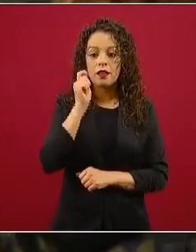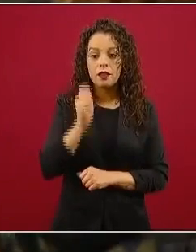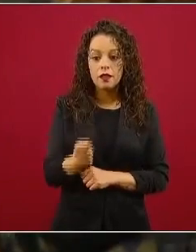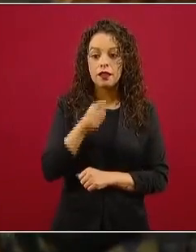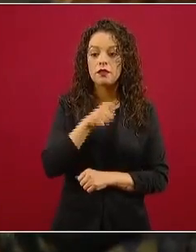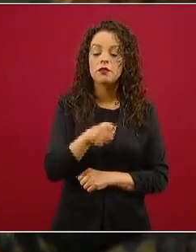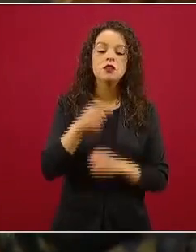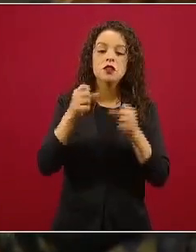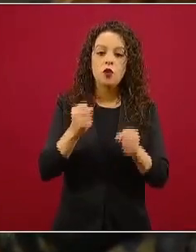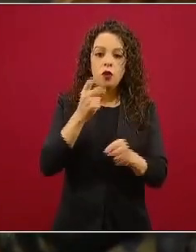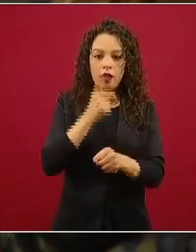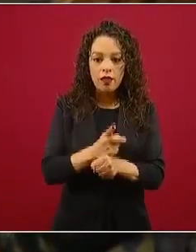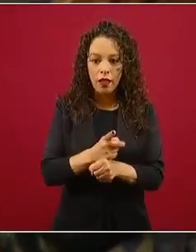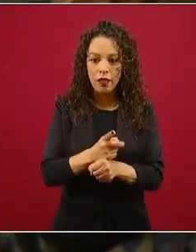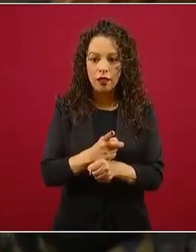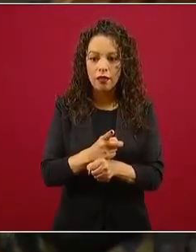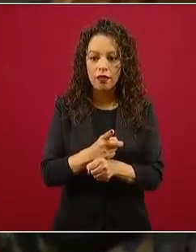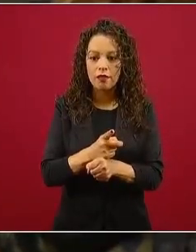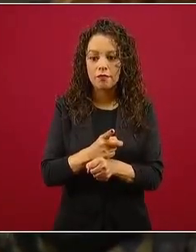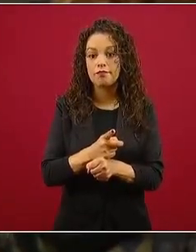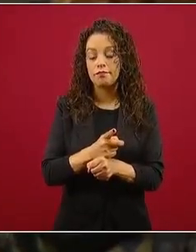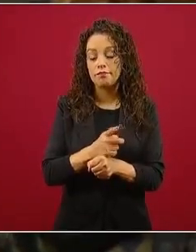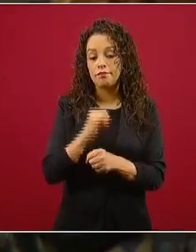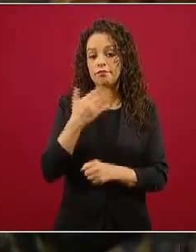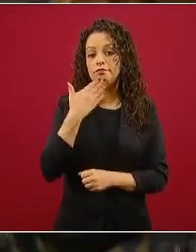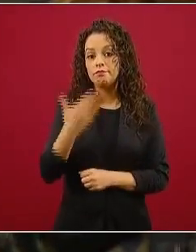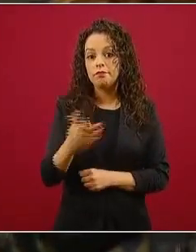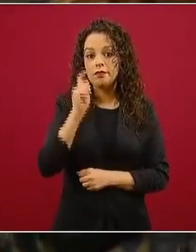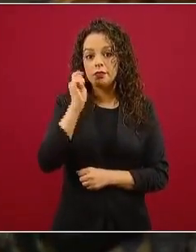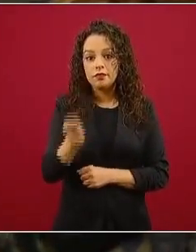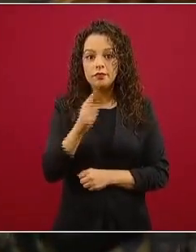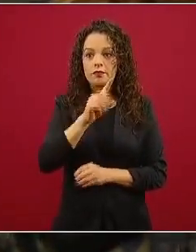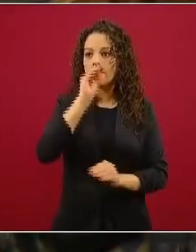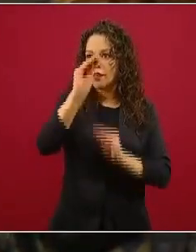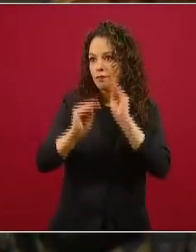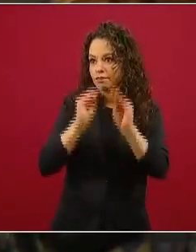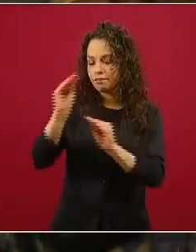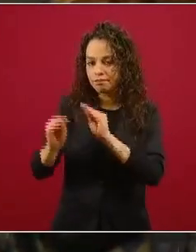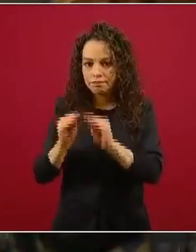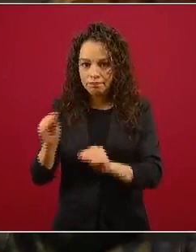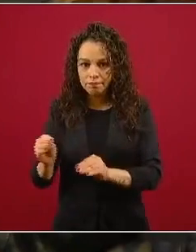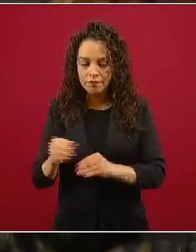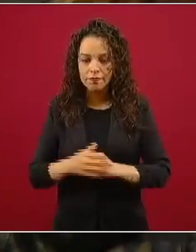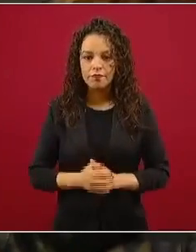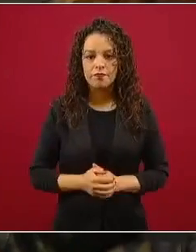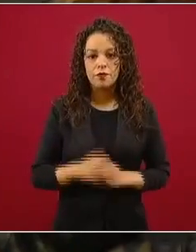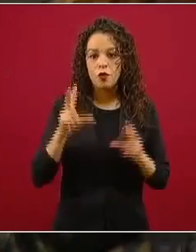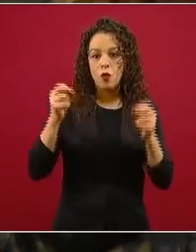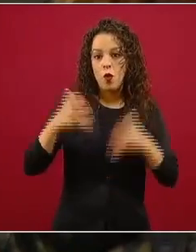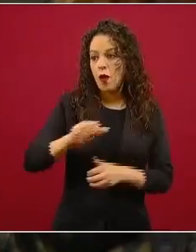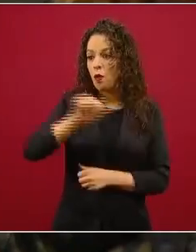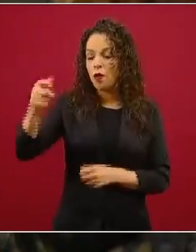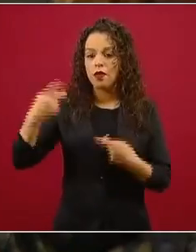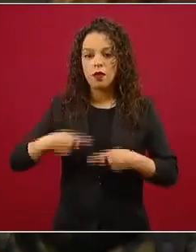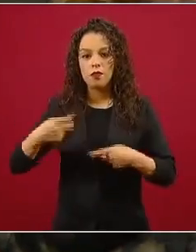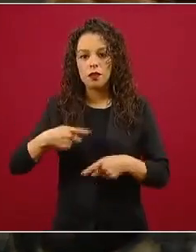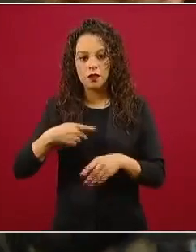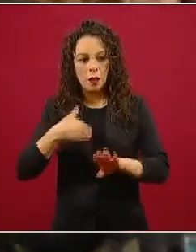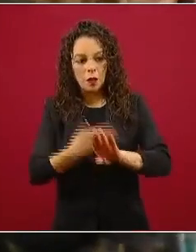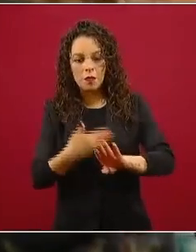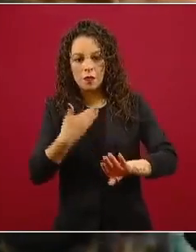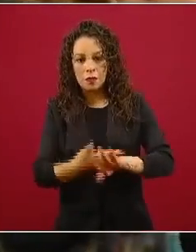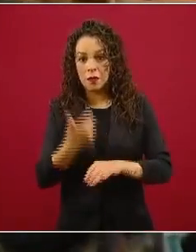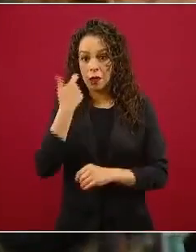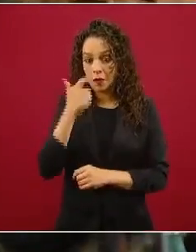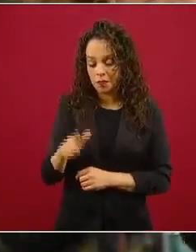a pesar de mucha oposición, y el tema de los jóvenes, de pueblos originarios y